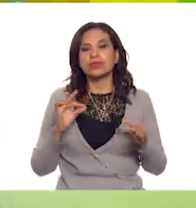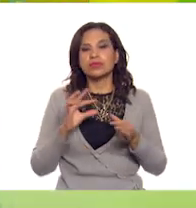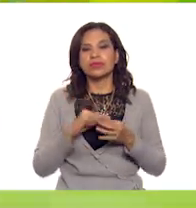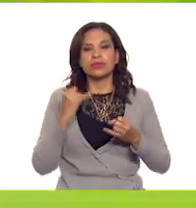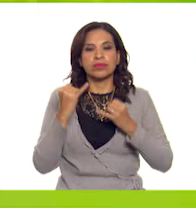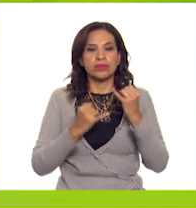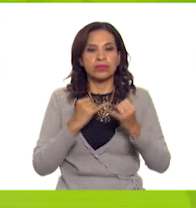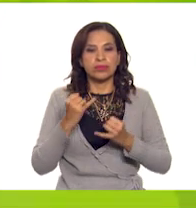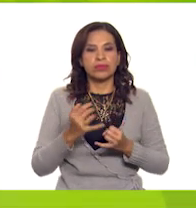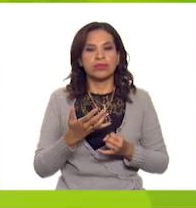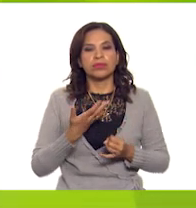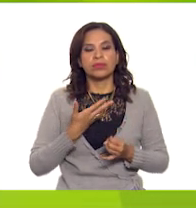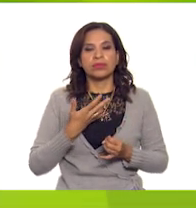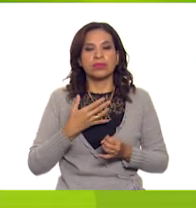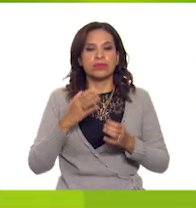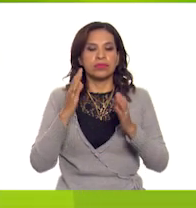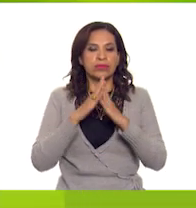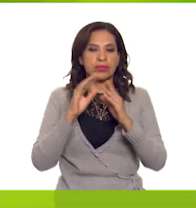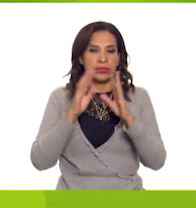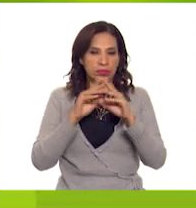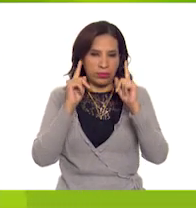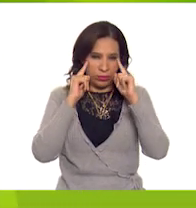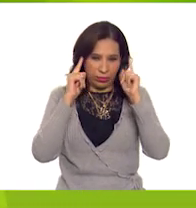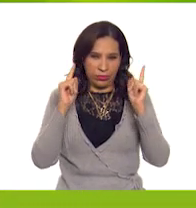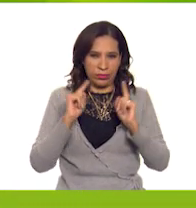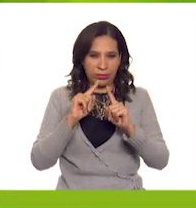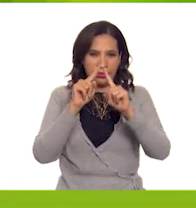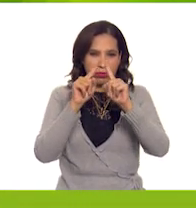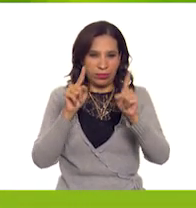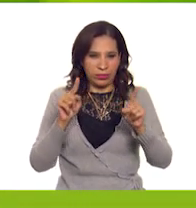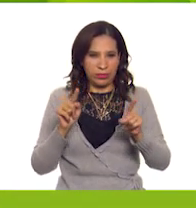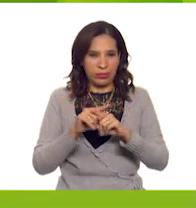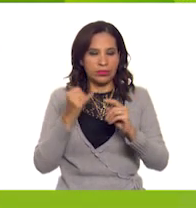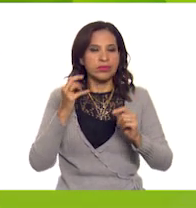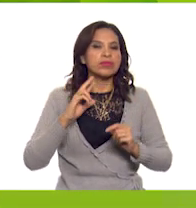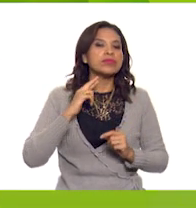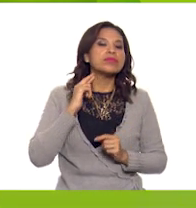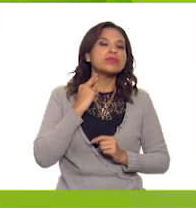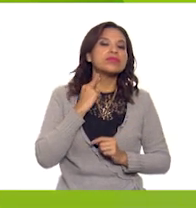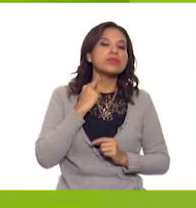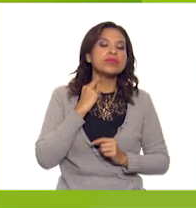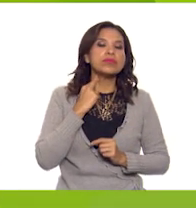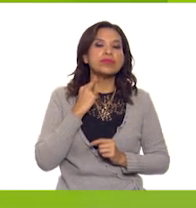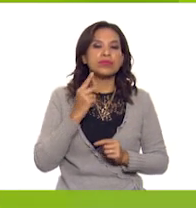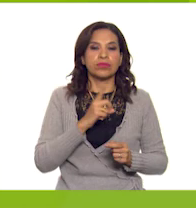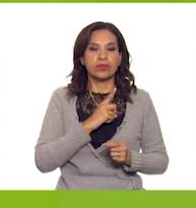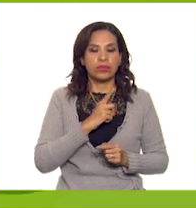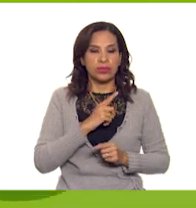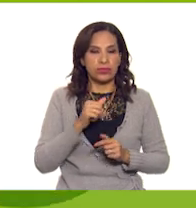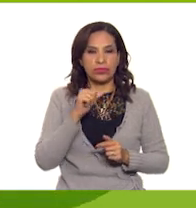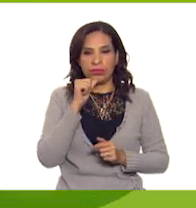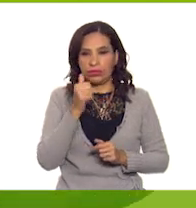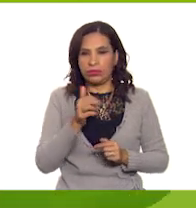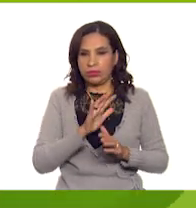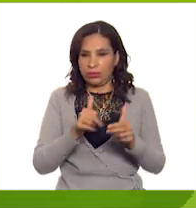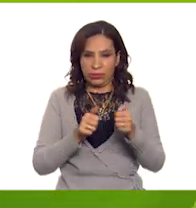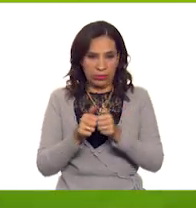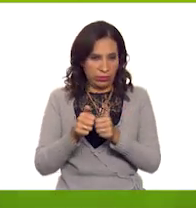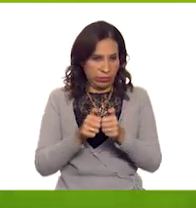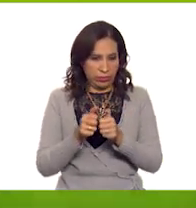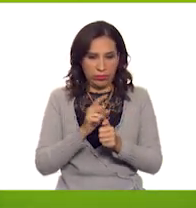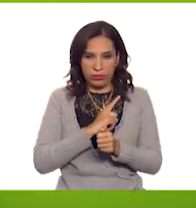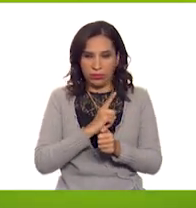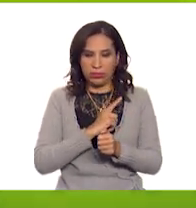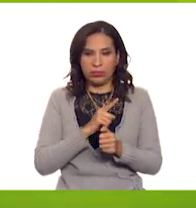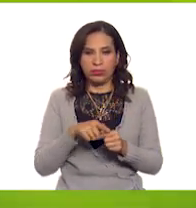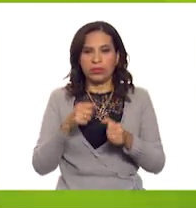los juguetes tendrán una cabeza rectangular como si fueran un robot. Se moverán solos sin usar control remoto.